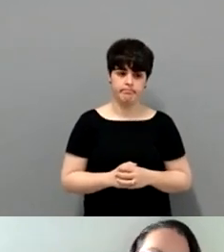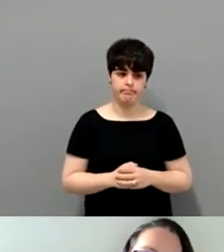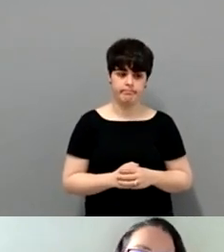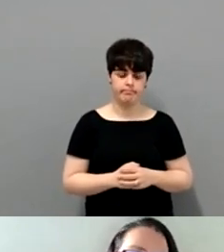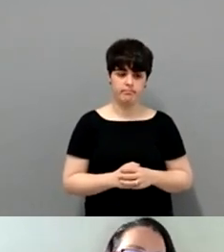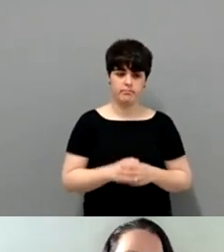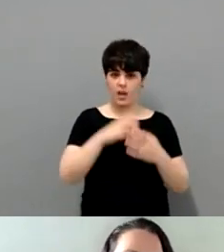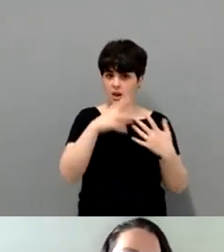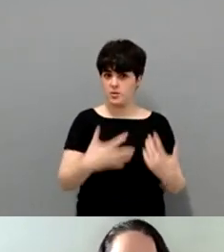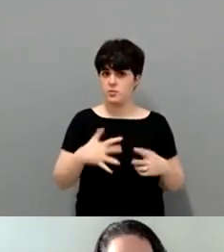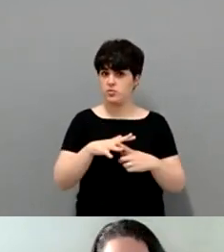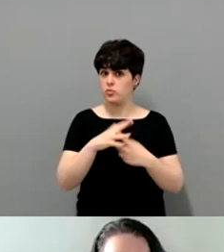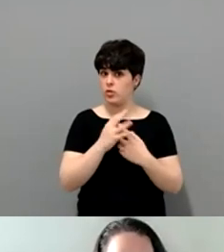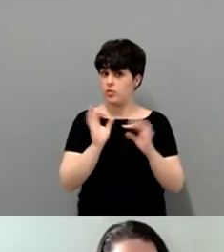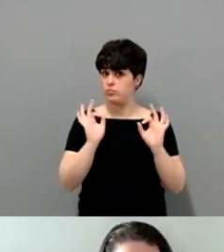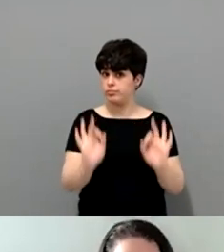En este caso, en sanidad,